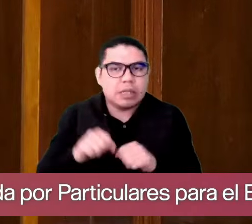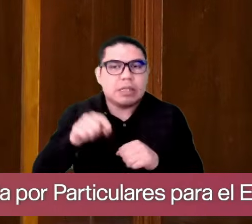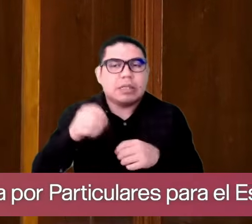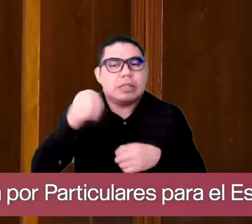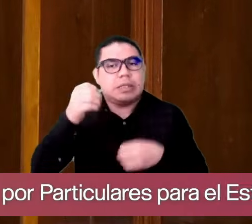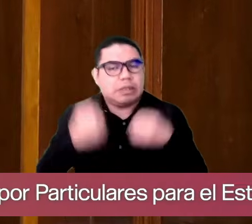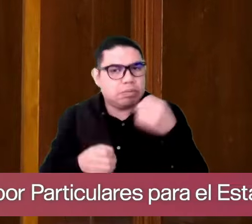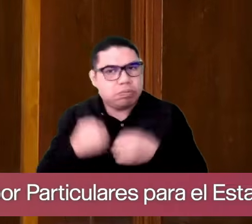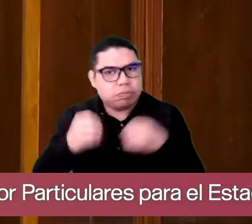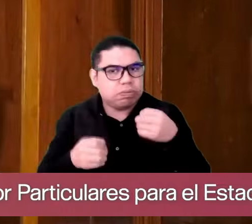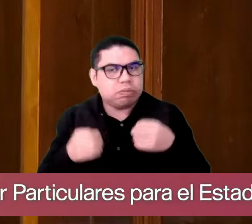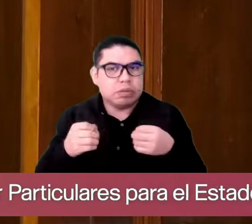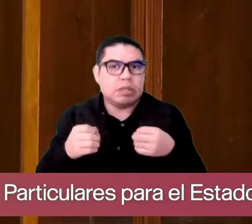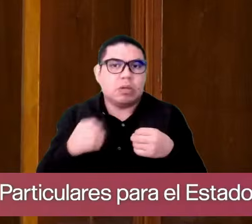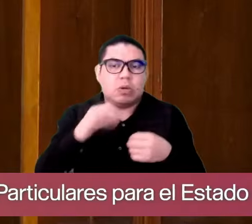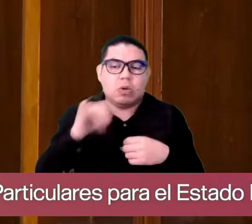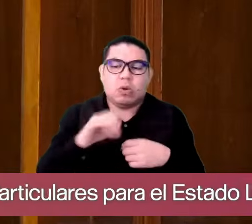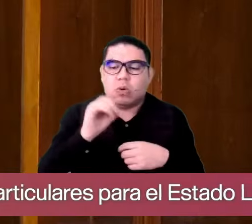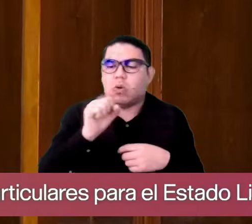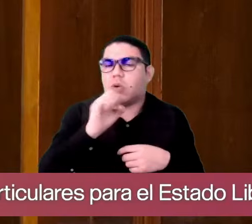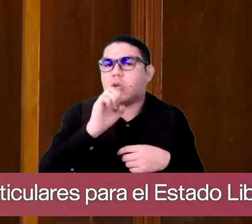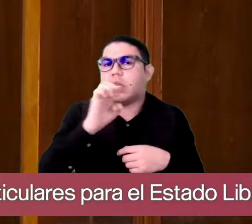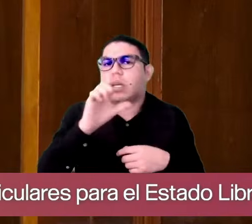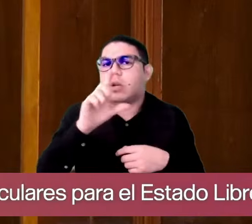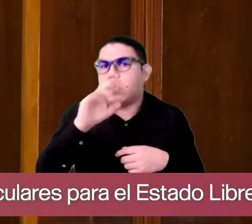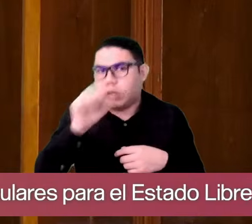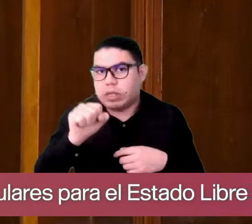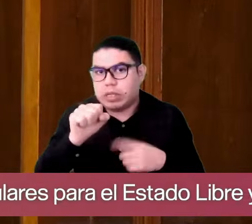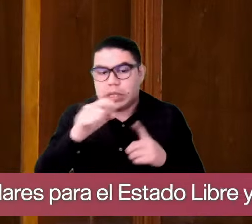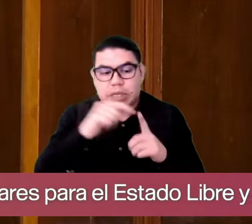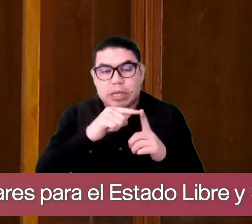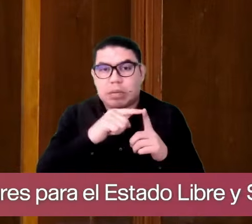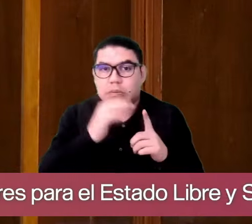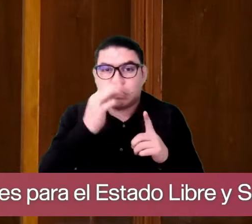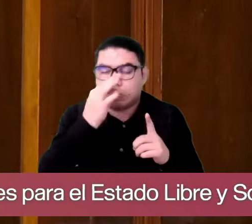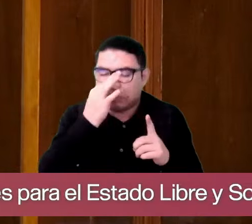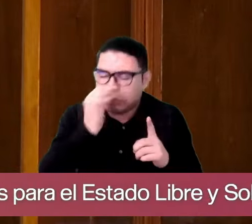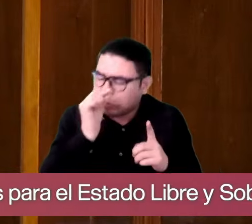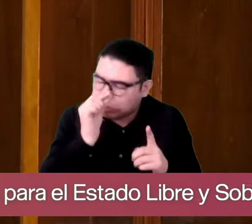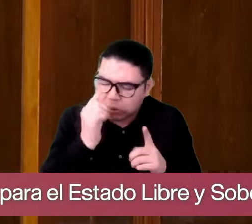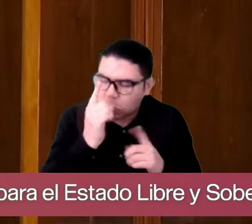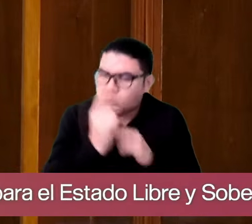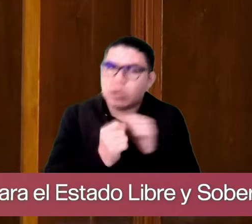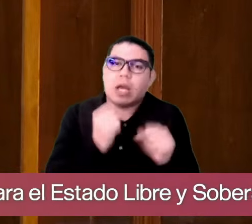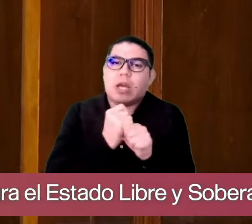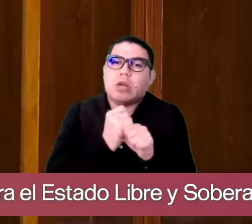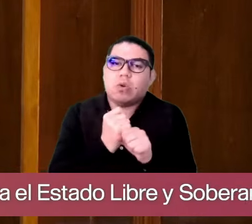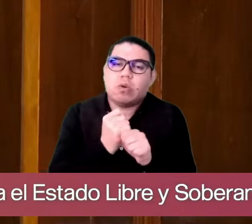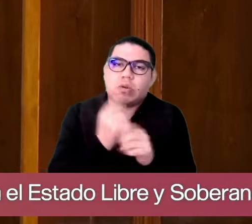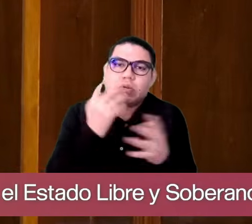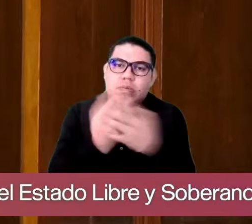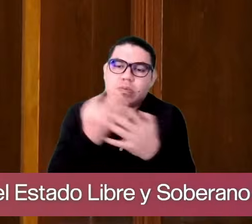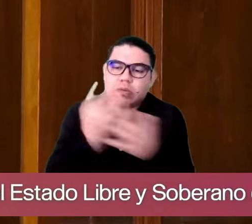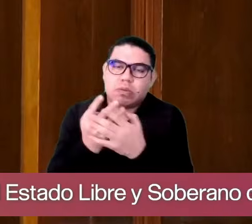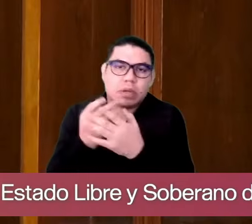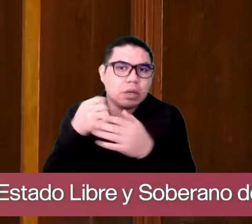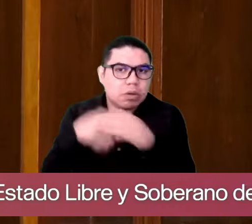judicial. José Luis Castillo estuvo preso casi 1 año al lado de su hijo